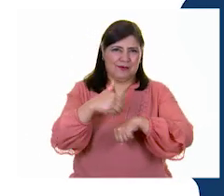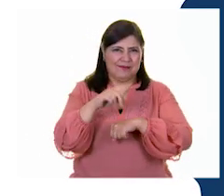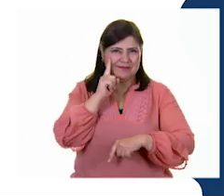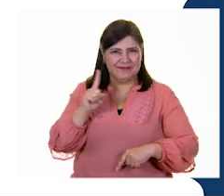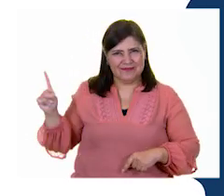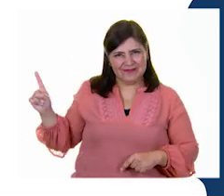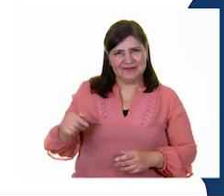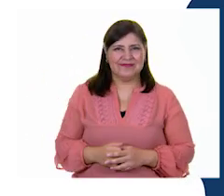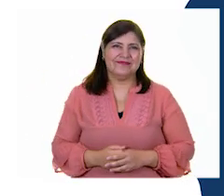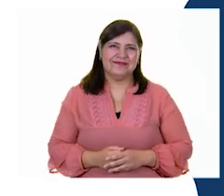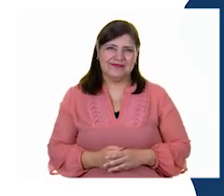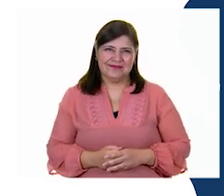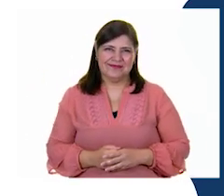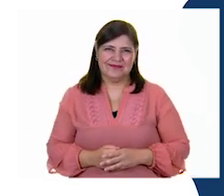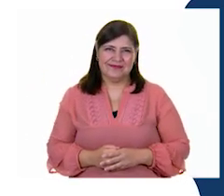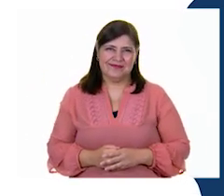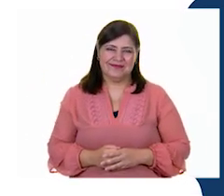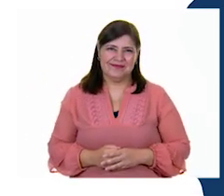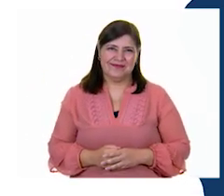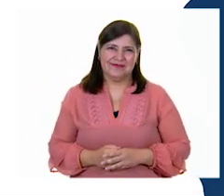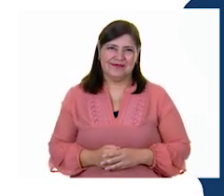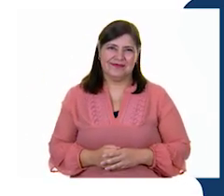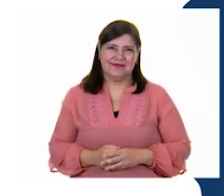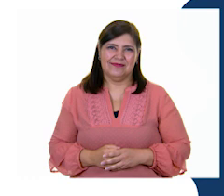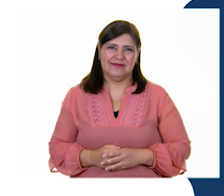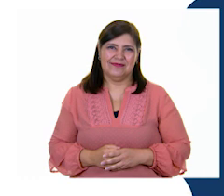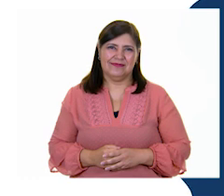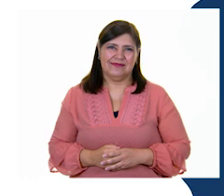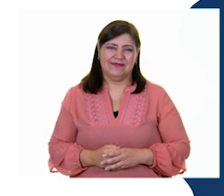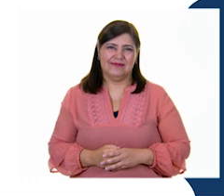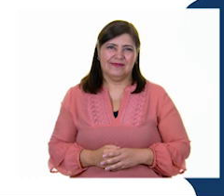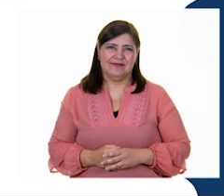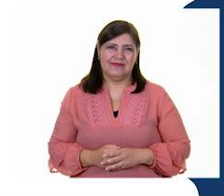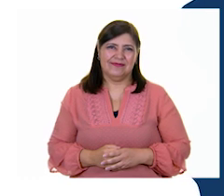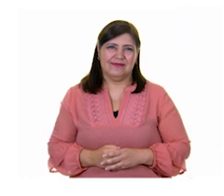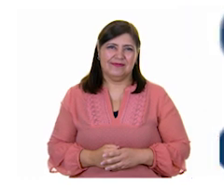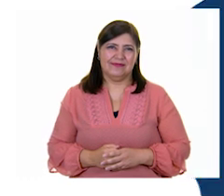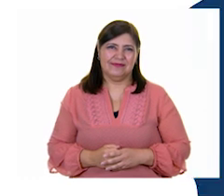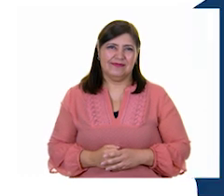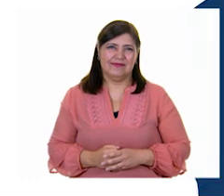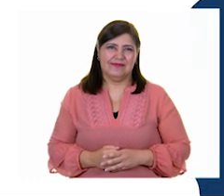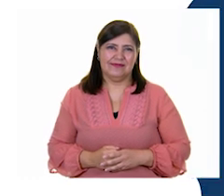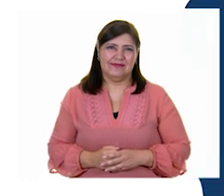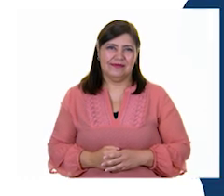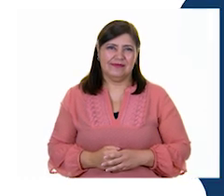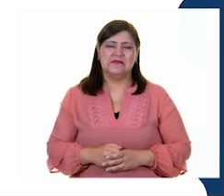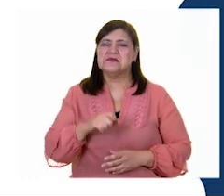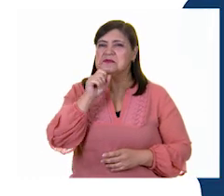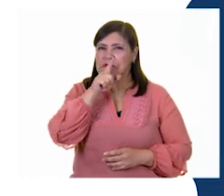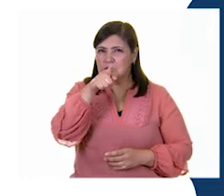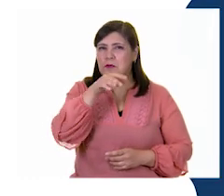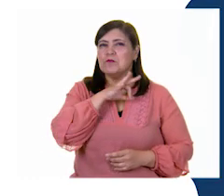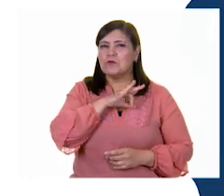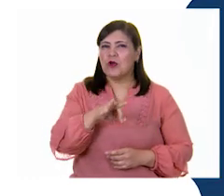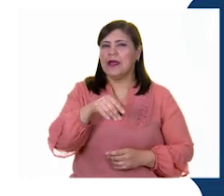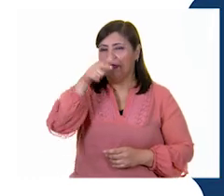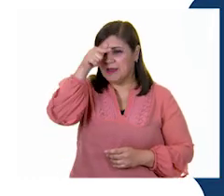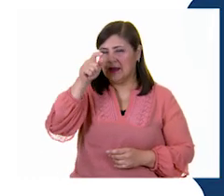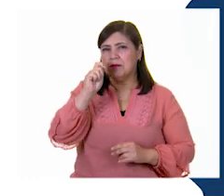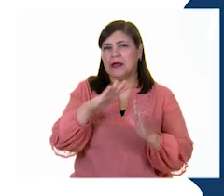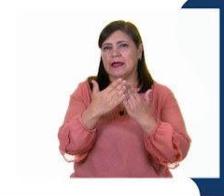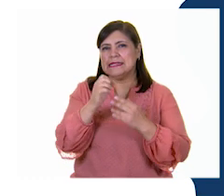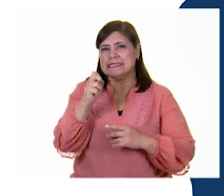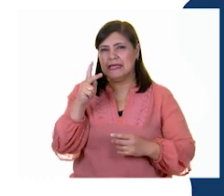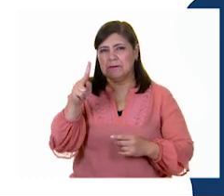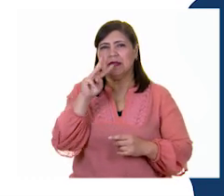55 41 72 04 13 con 100 líneas. También puedes encontrar los libros de texto